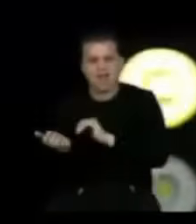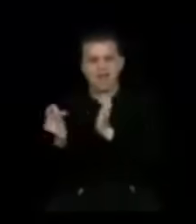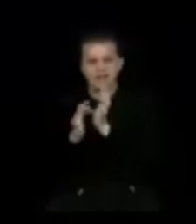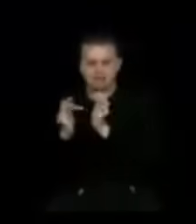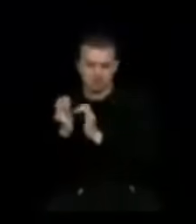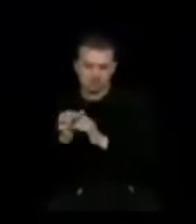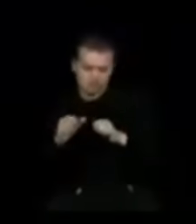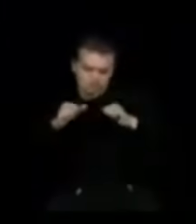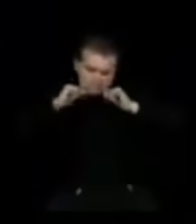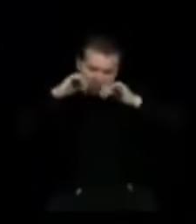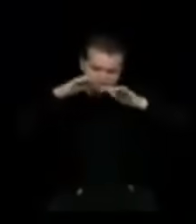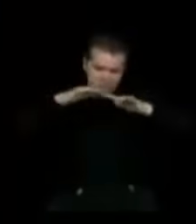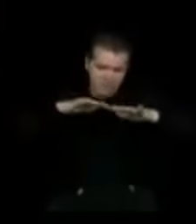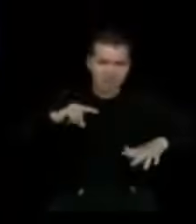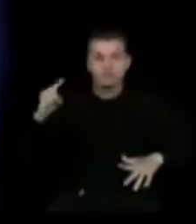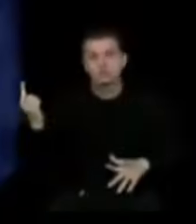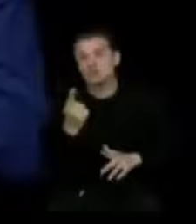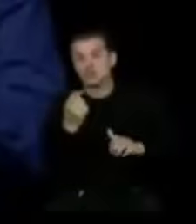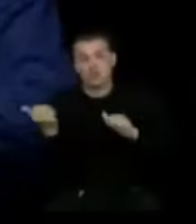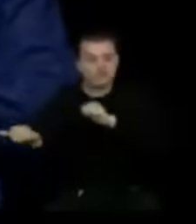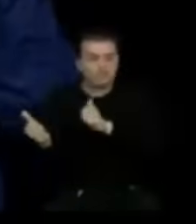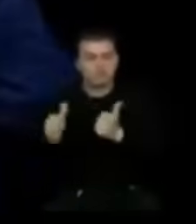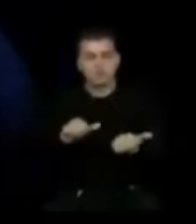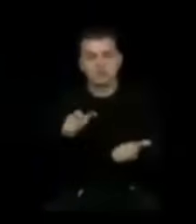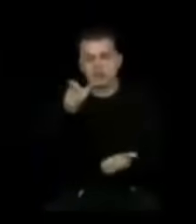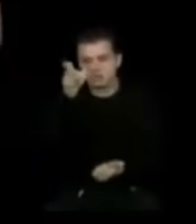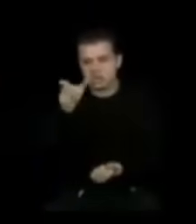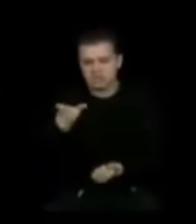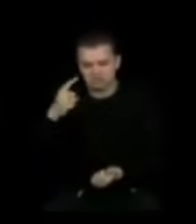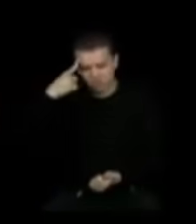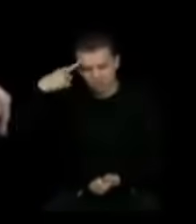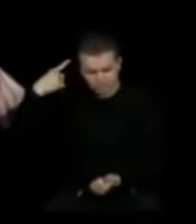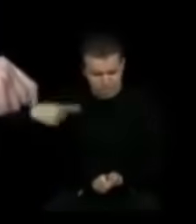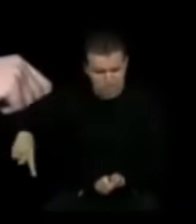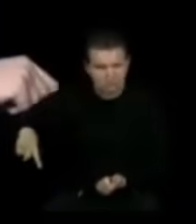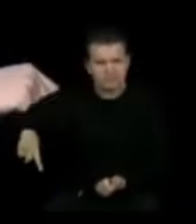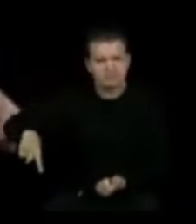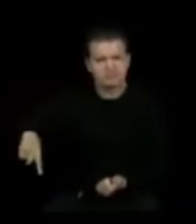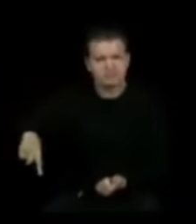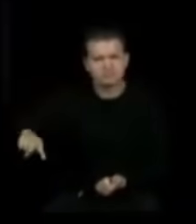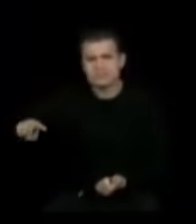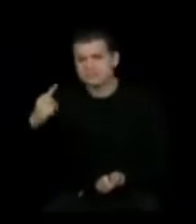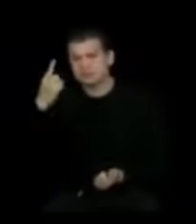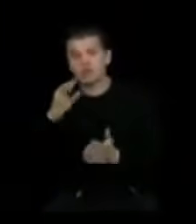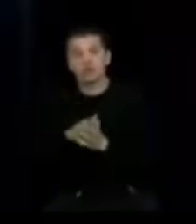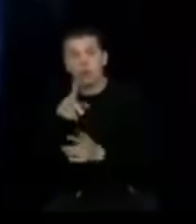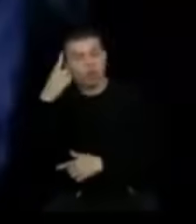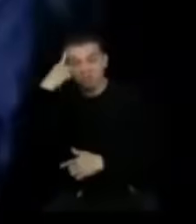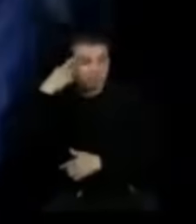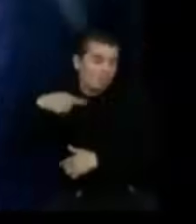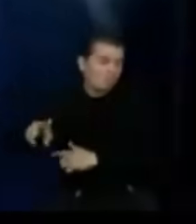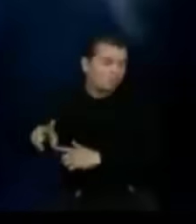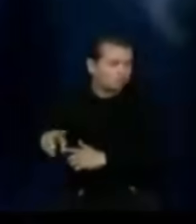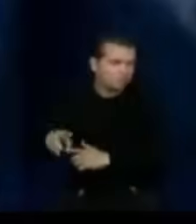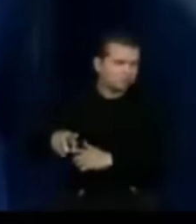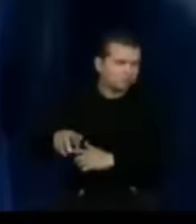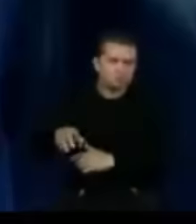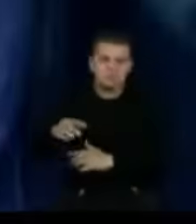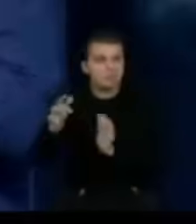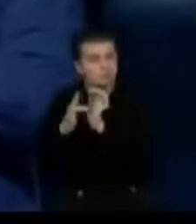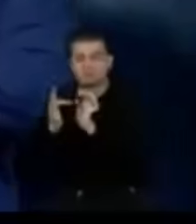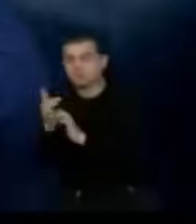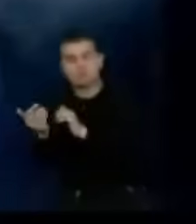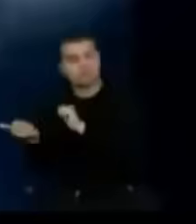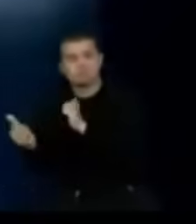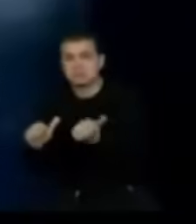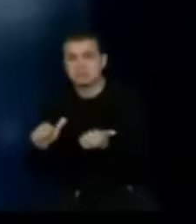solo bautiza a los que se han arrepentido. Si no te has arrepentido, Él no te va a